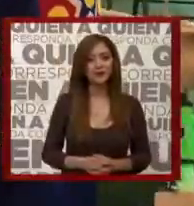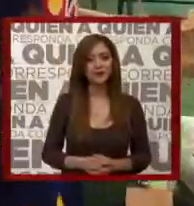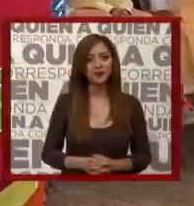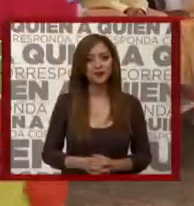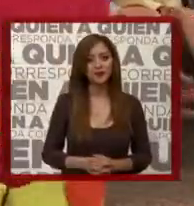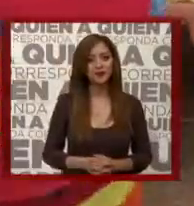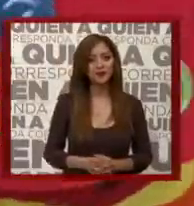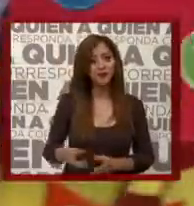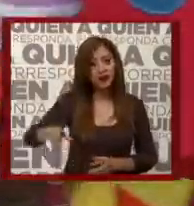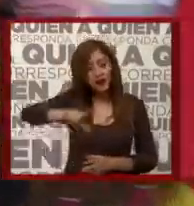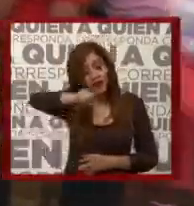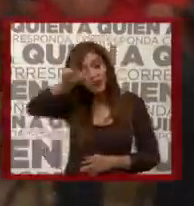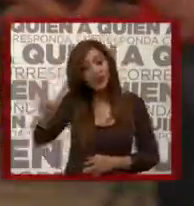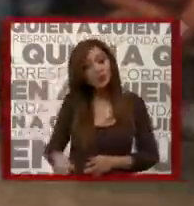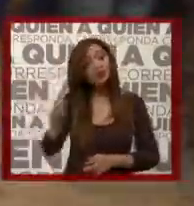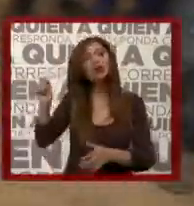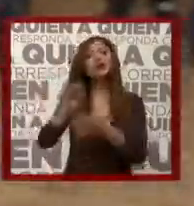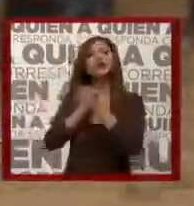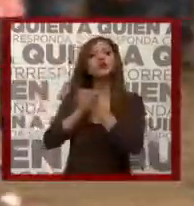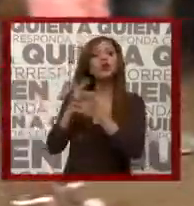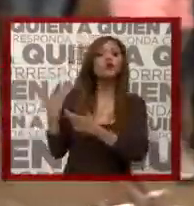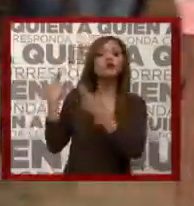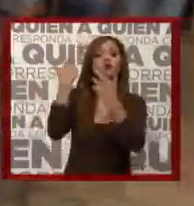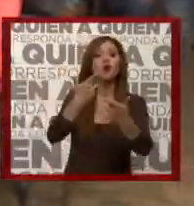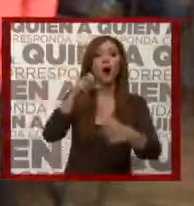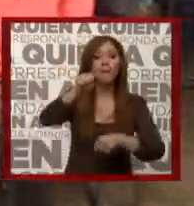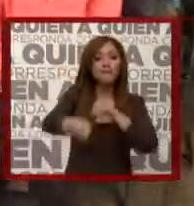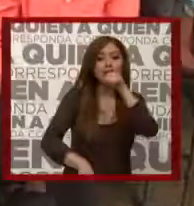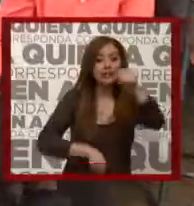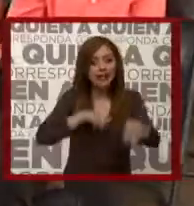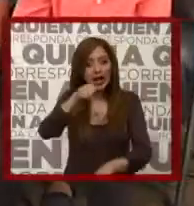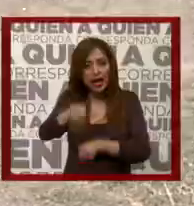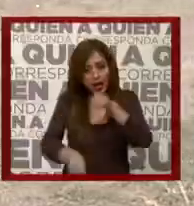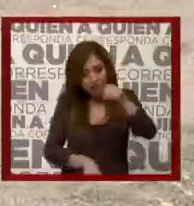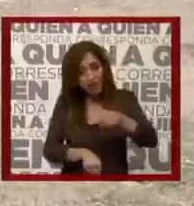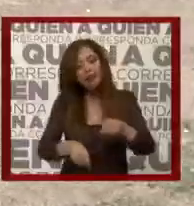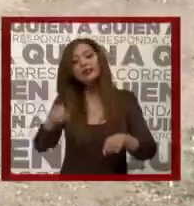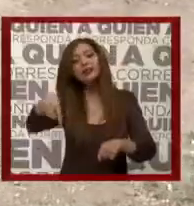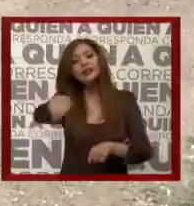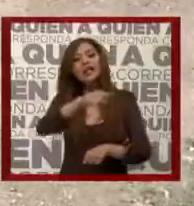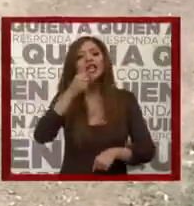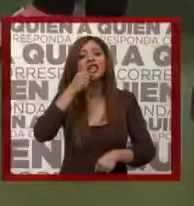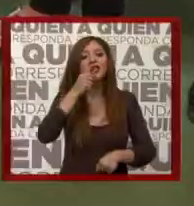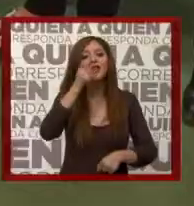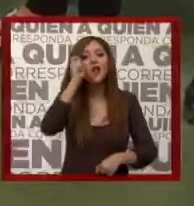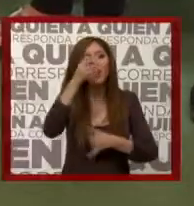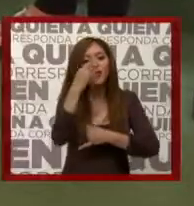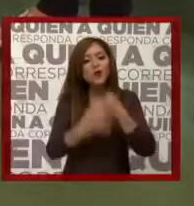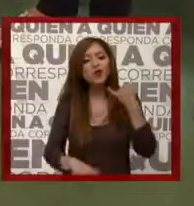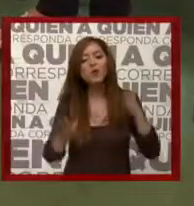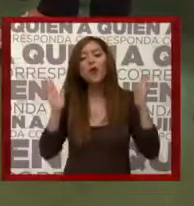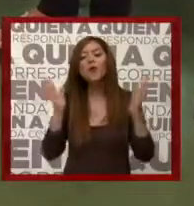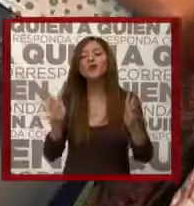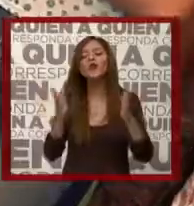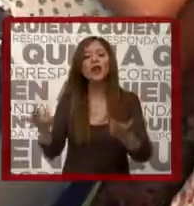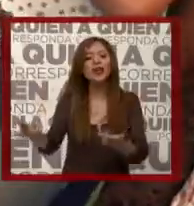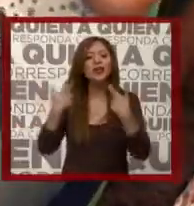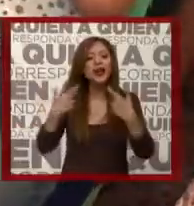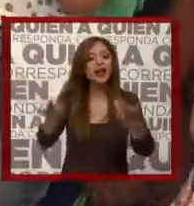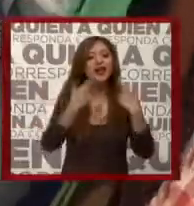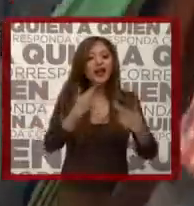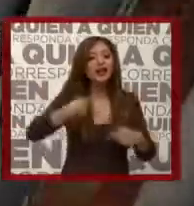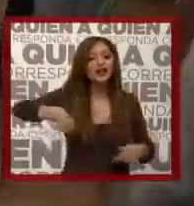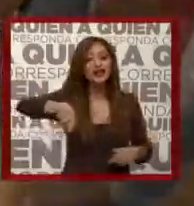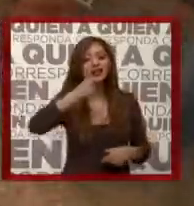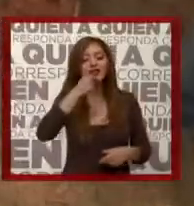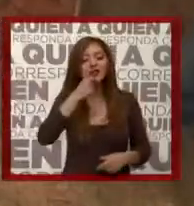Luego participaron en la rifa de bicicletas y triciclos. Al final, todos se fueron con un regalo en las manos que no dudaron ni por un instante